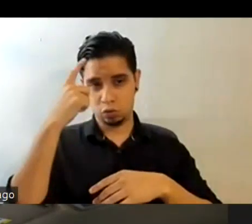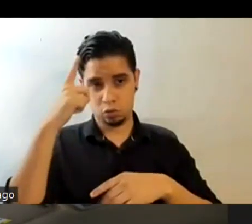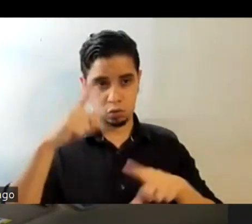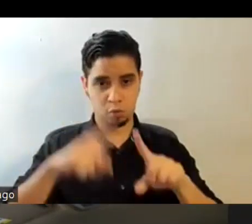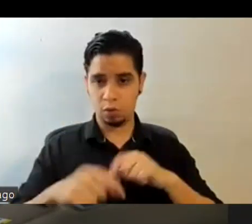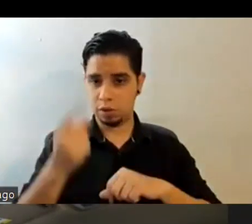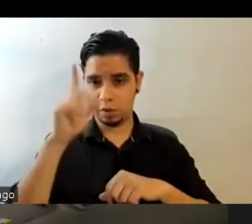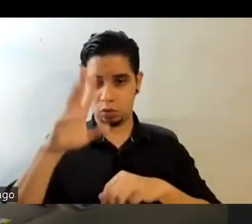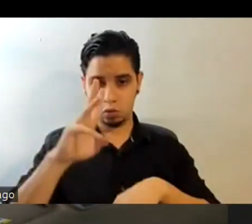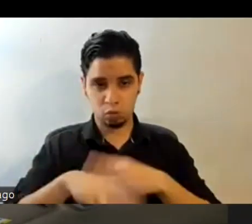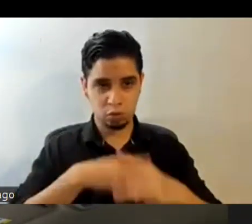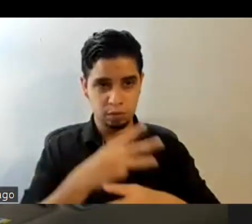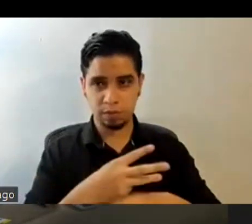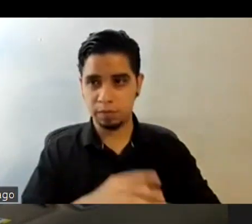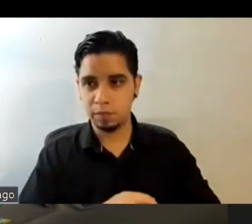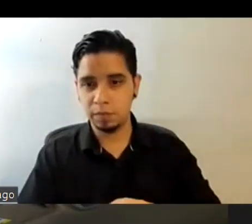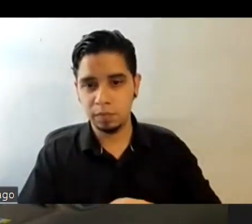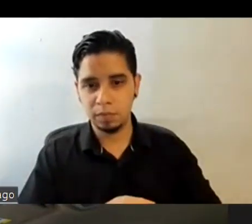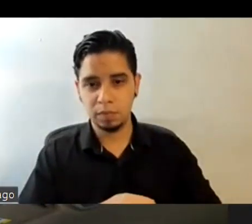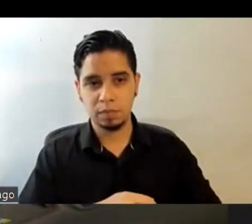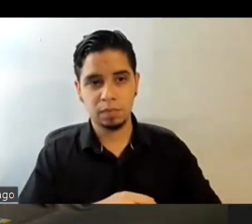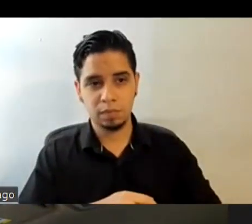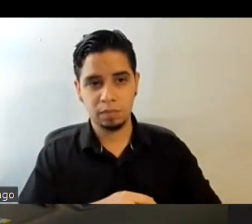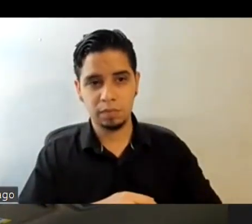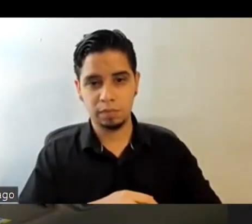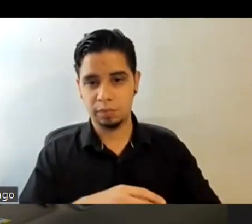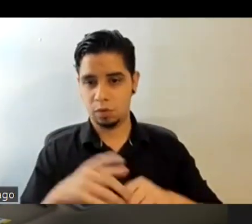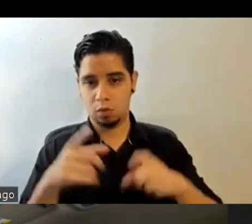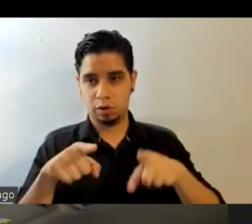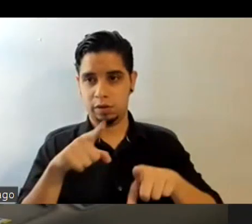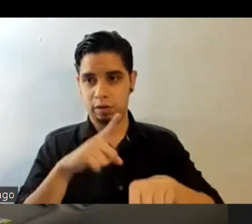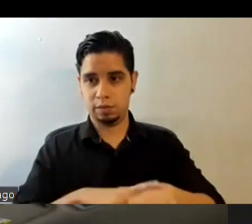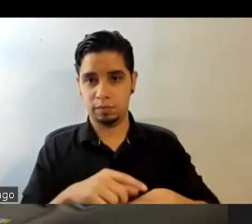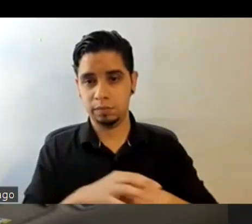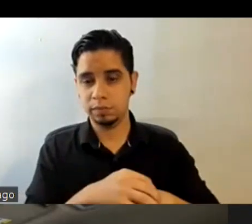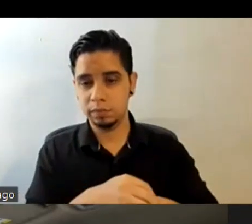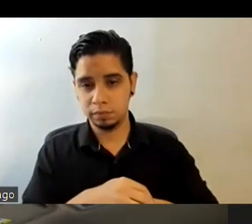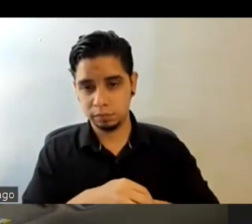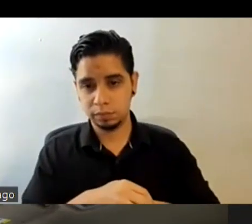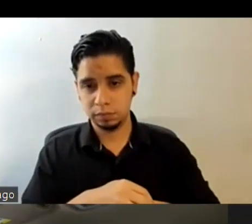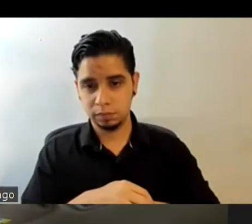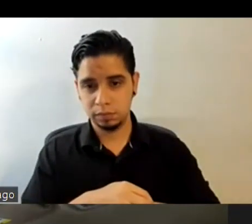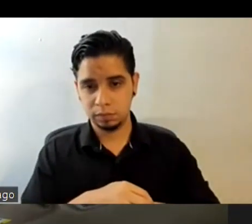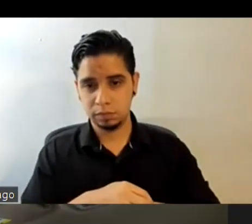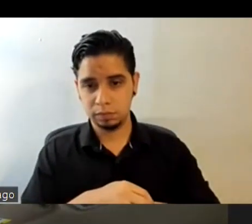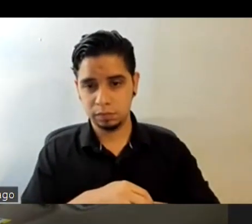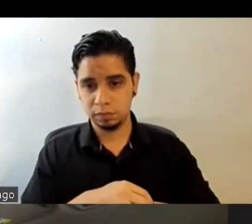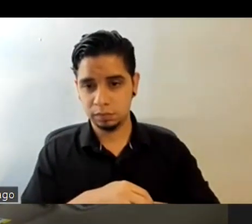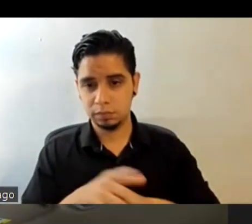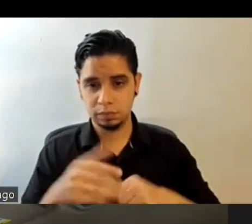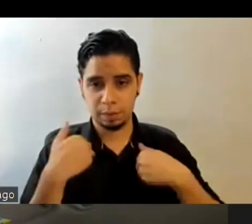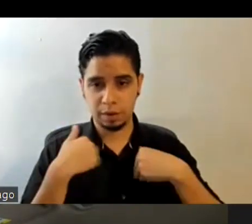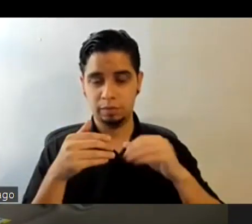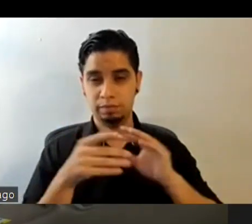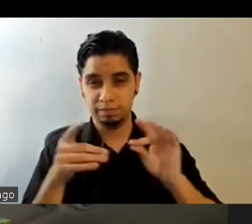mundo. Es lo que nos estaba pasando en ese momento. Wow, que sale la nube de polvo del Sahara por ahí. ¿Se